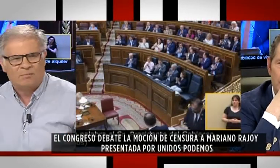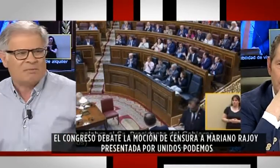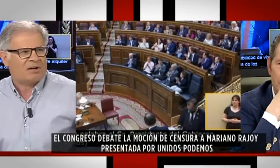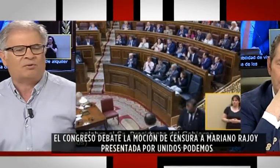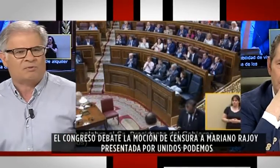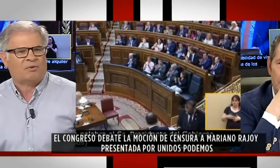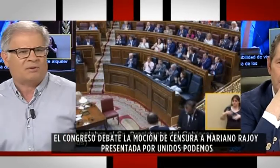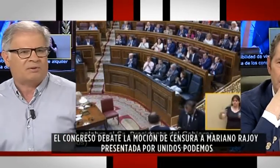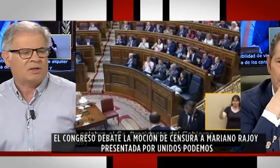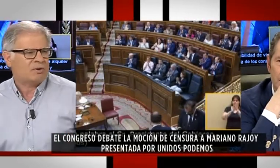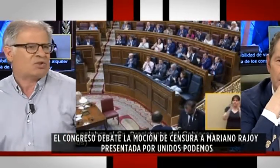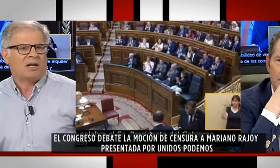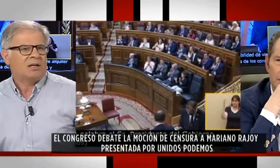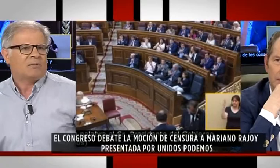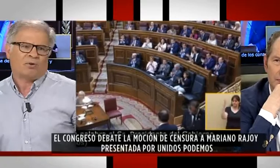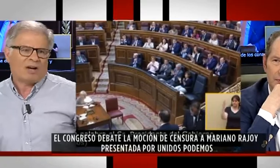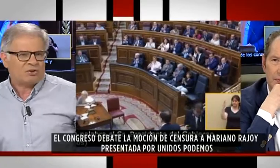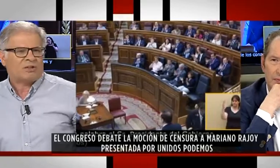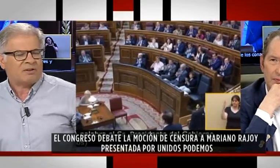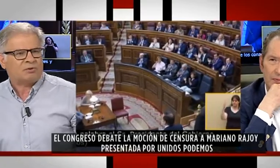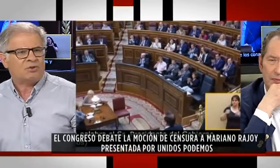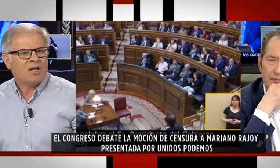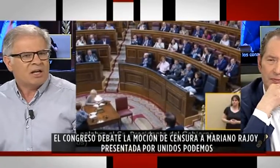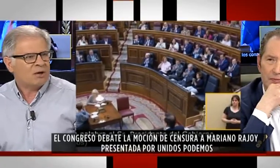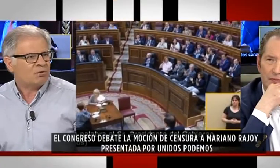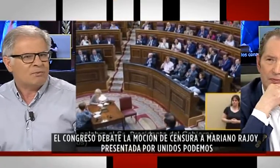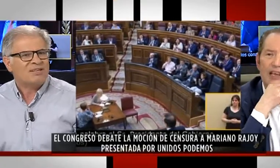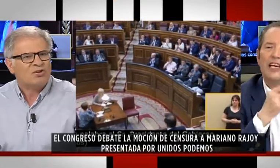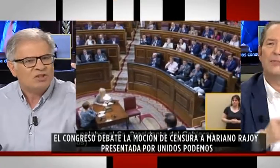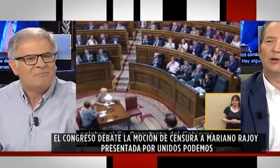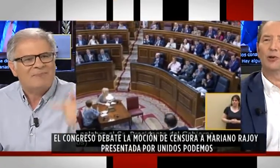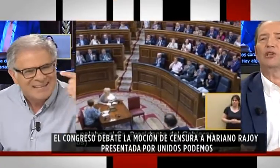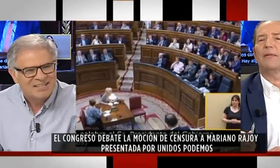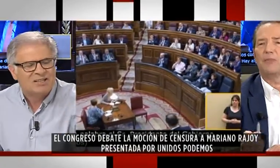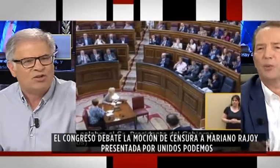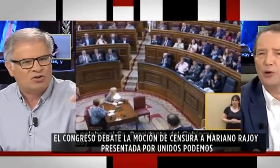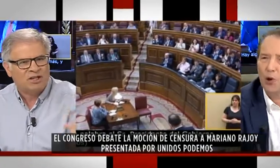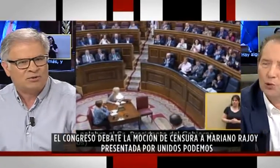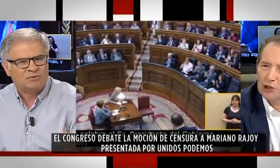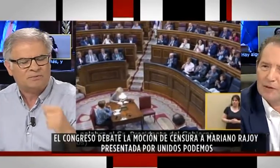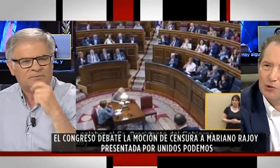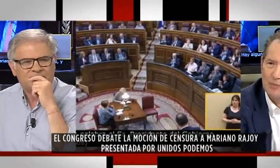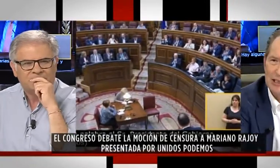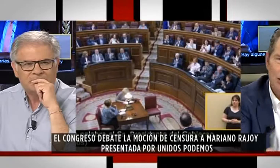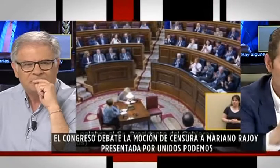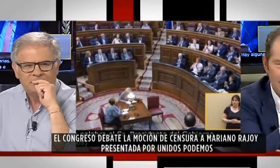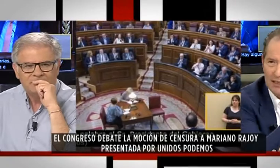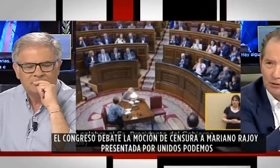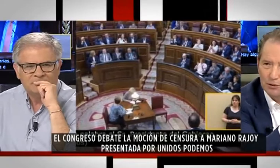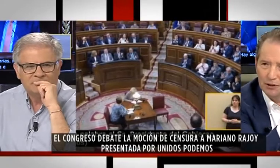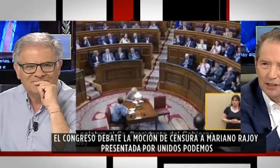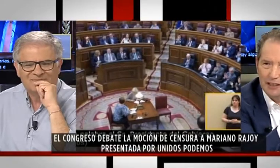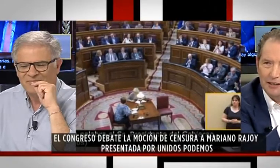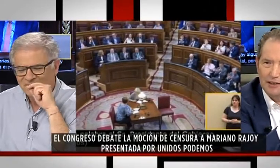pib creció 3% manos a lugar los 700 euros o mes en un 6 mañana si tengo contrato sabes mucha más economía